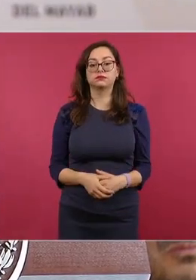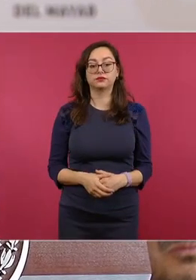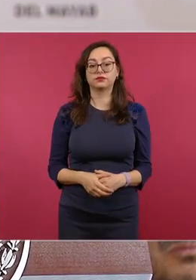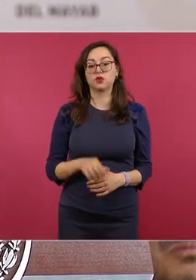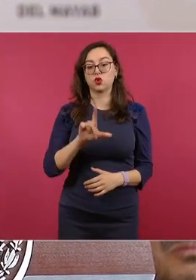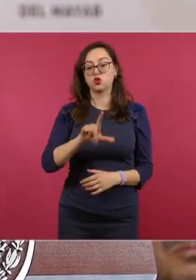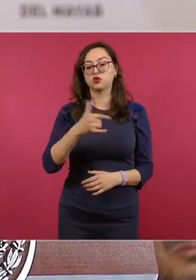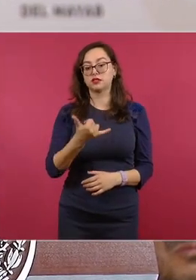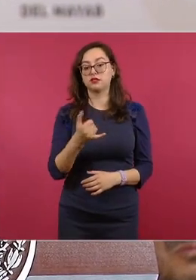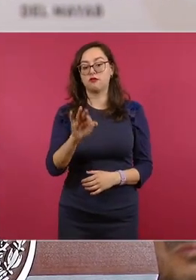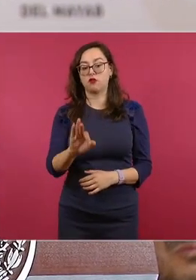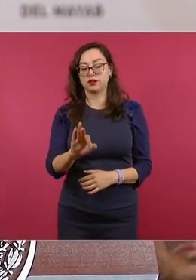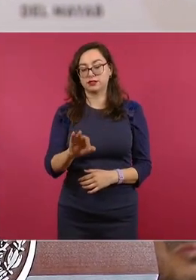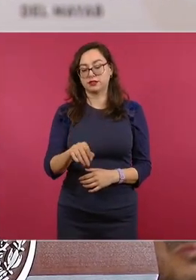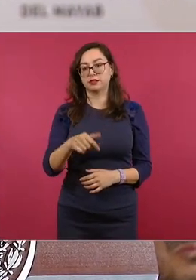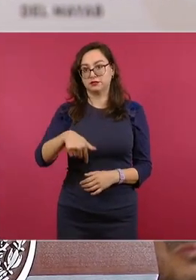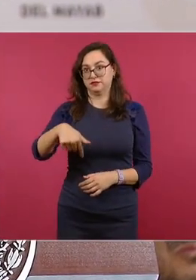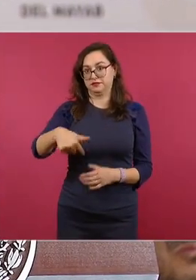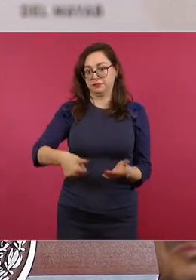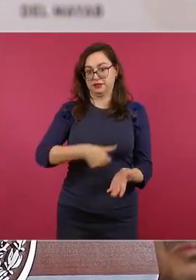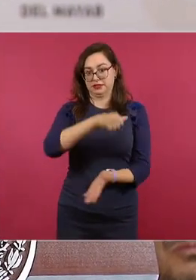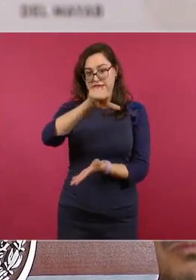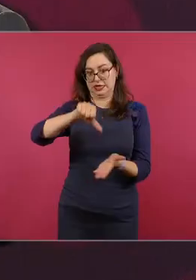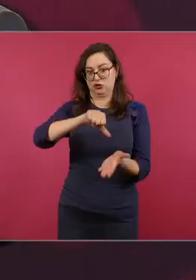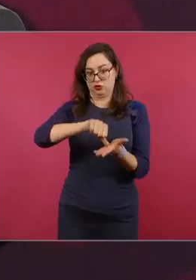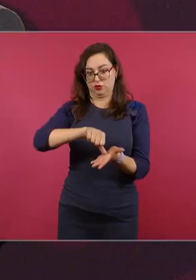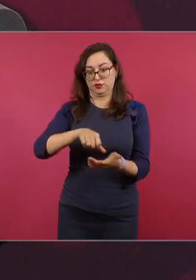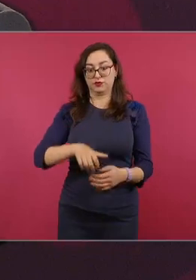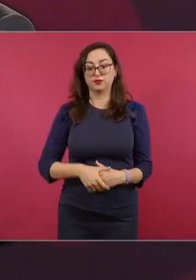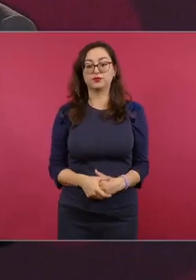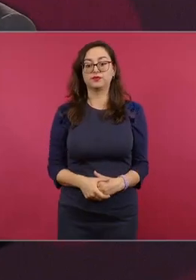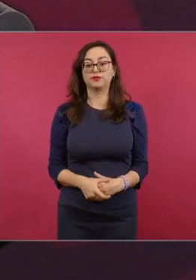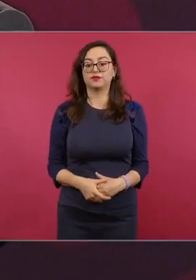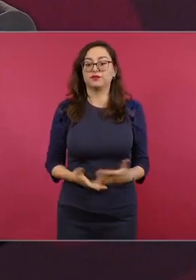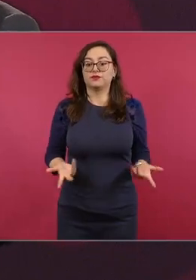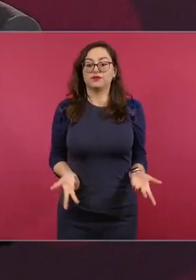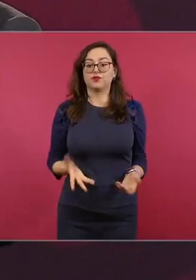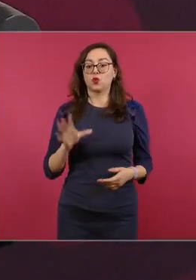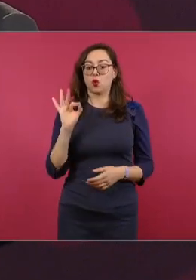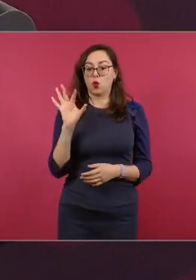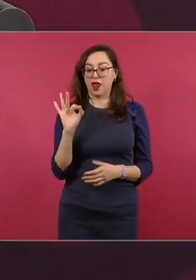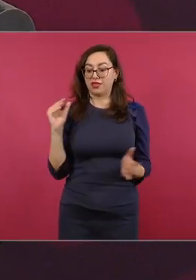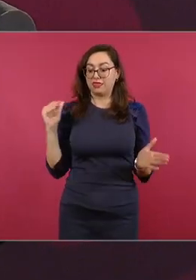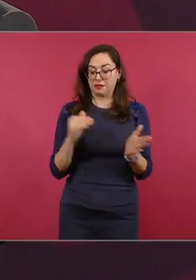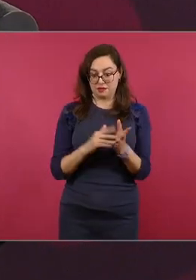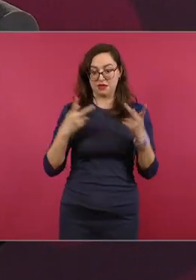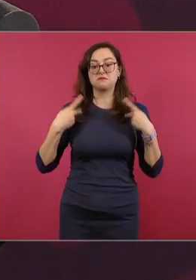Luz y Fuerza del Centro. Un golpe, despedir 40,000 trabajadores